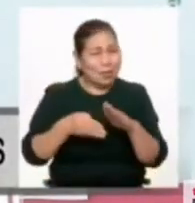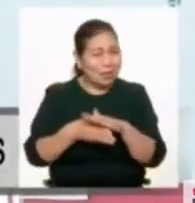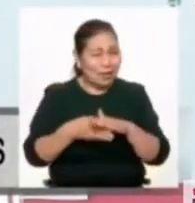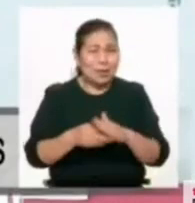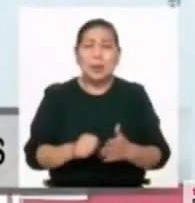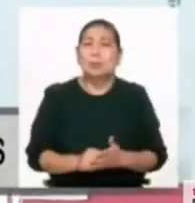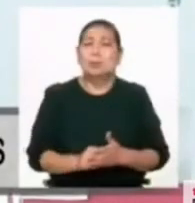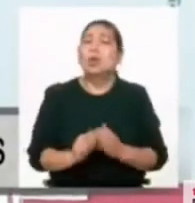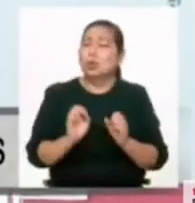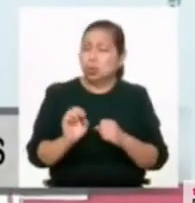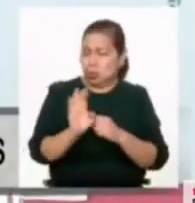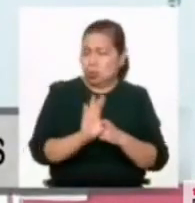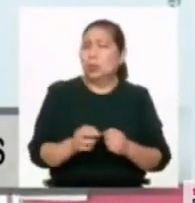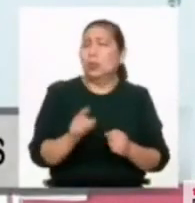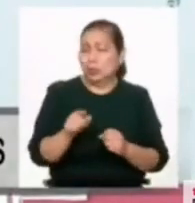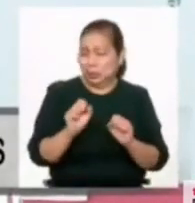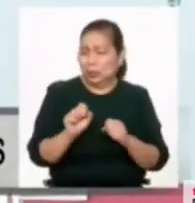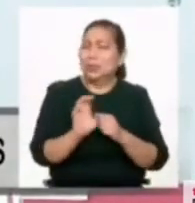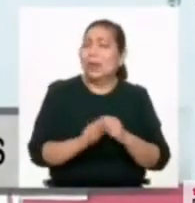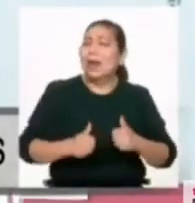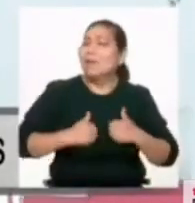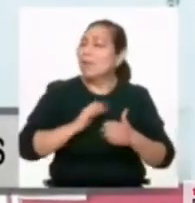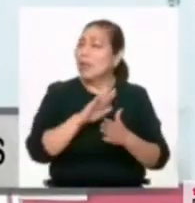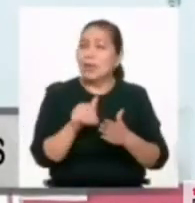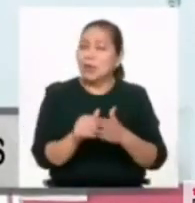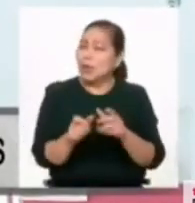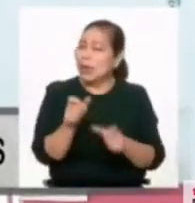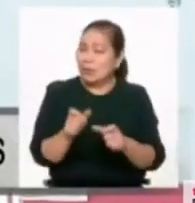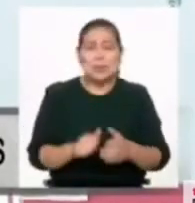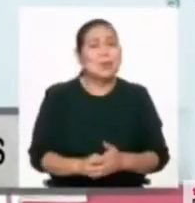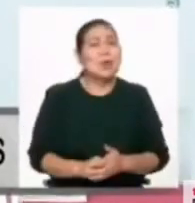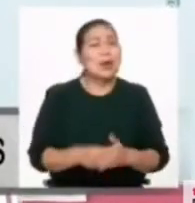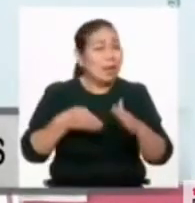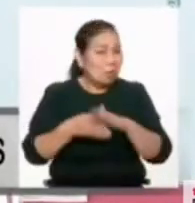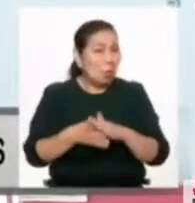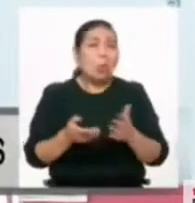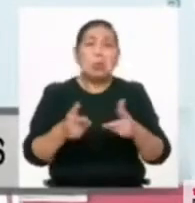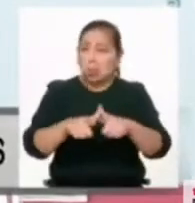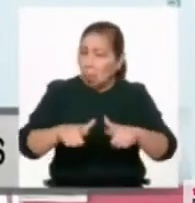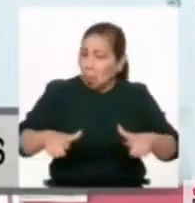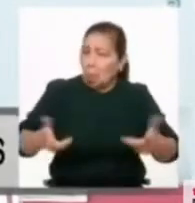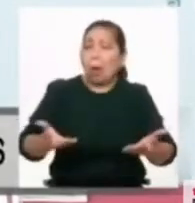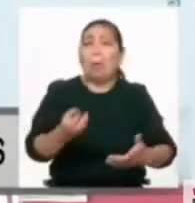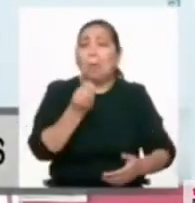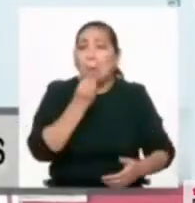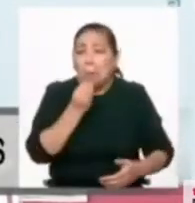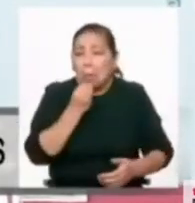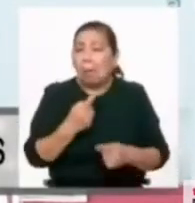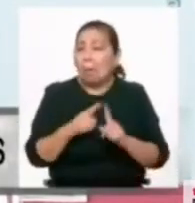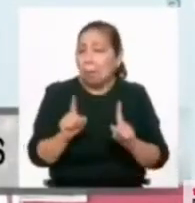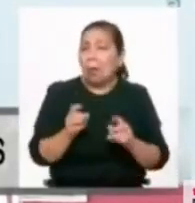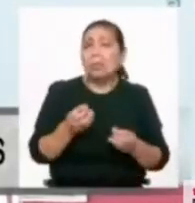internos está garantizada. Allí se garantiza la vida de todos los internos, ¿no? Tienen habitación, tienen